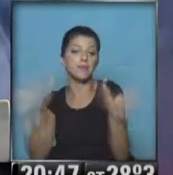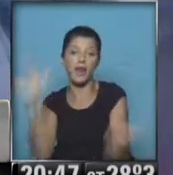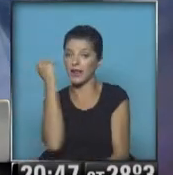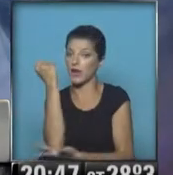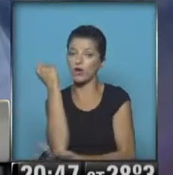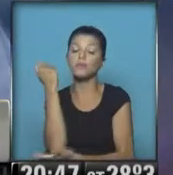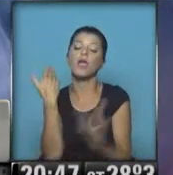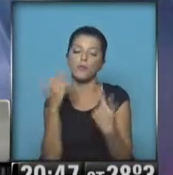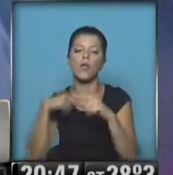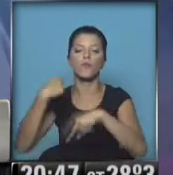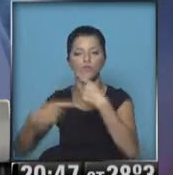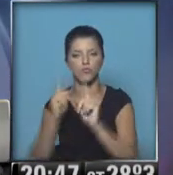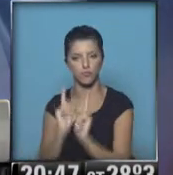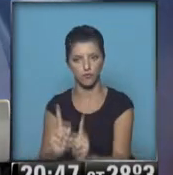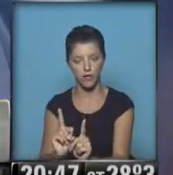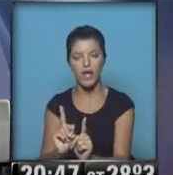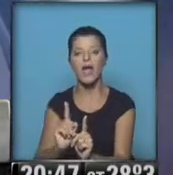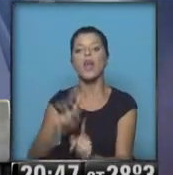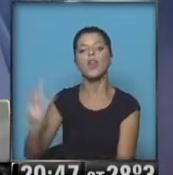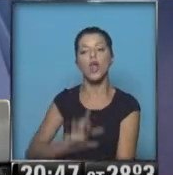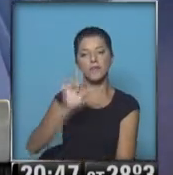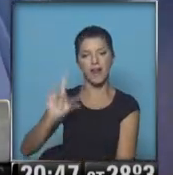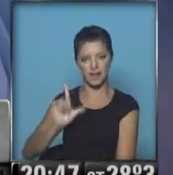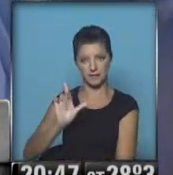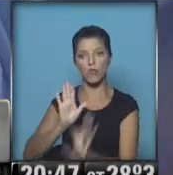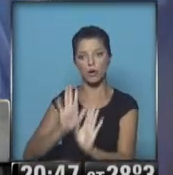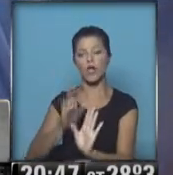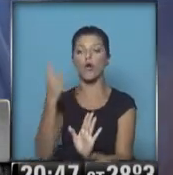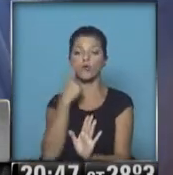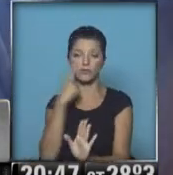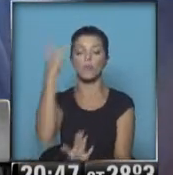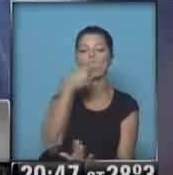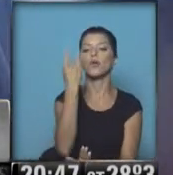probablemente continúen las políticas neoliberales que conocemos que aplica Ollanta Humala en el Perú.